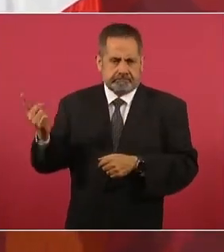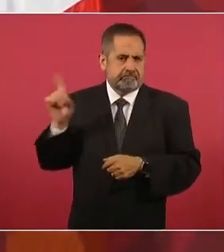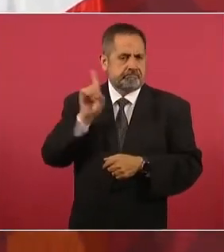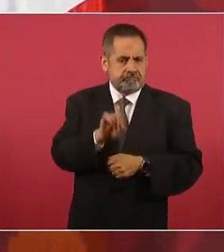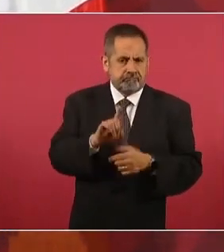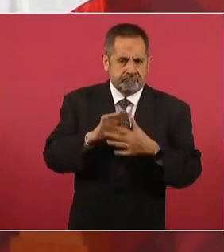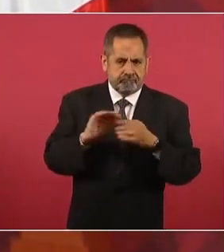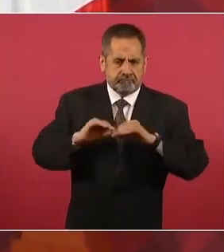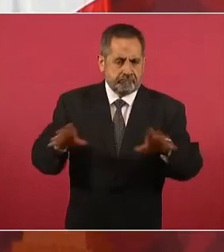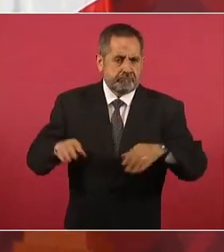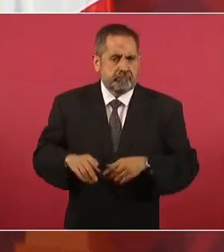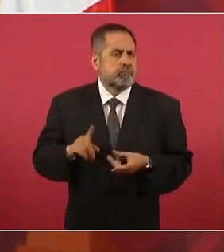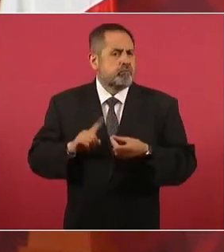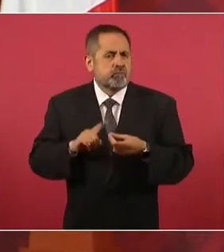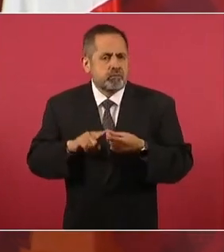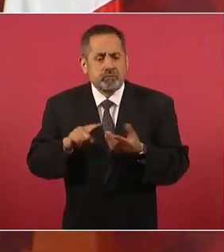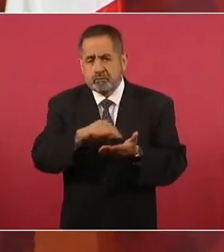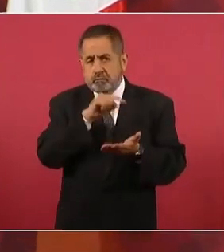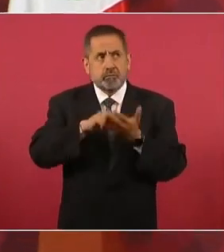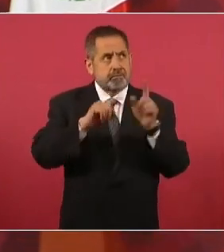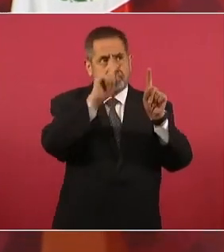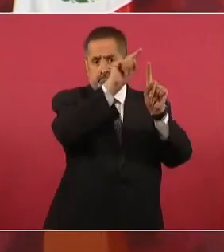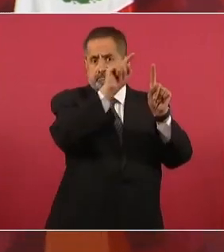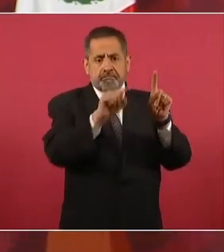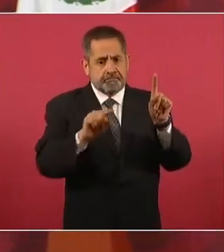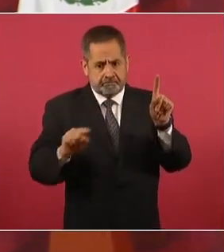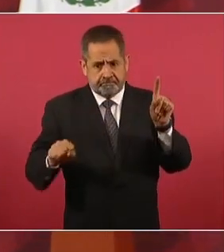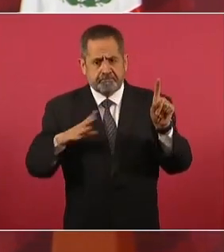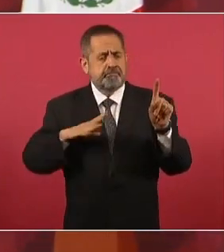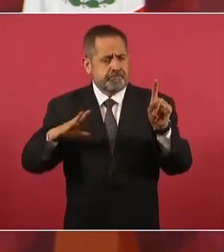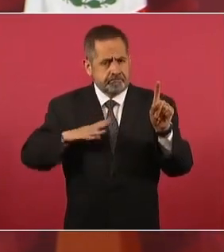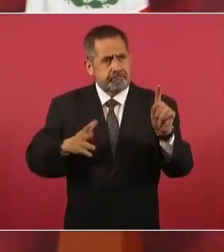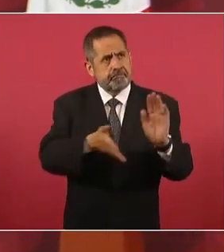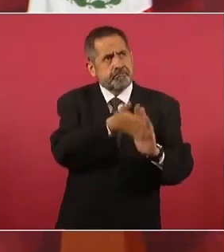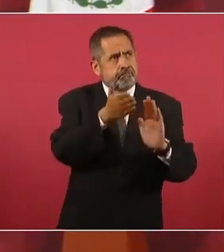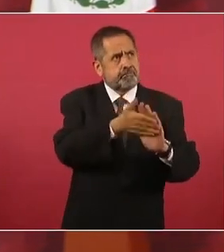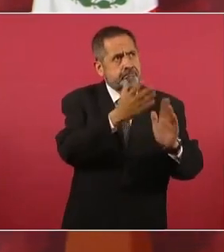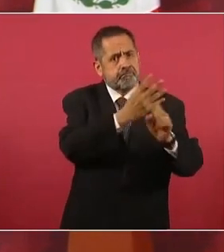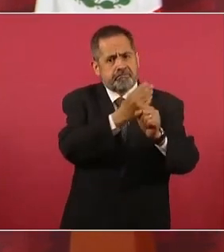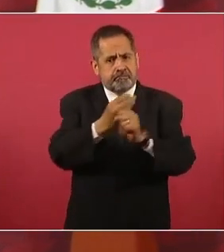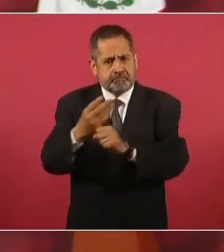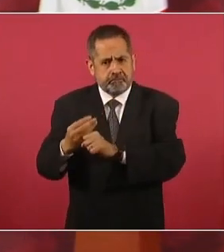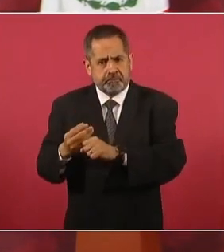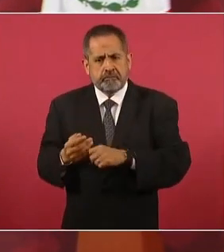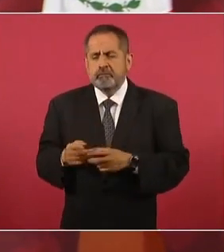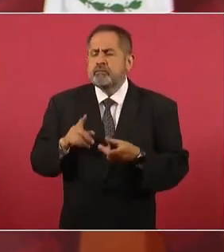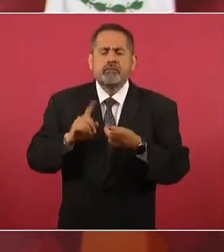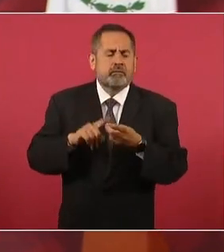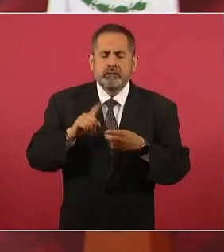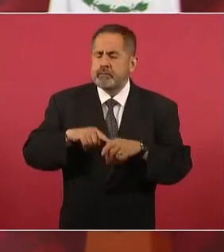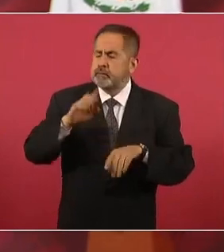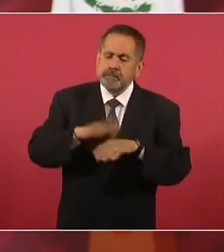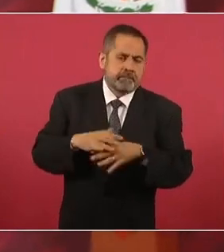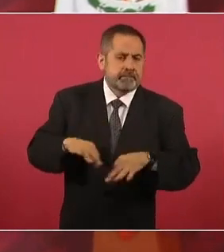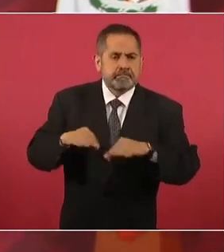en distintos lugares del país. Se procura que sea